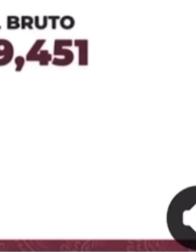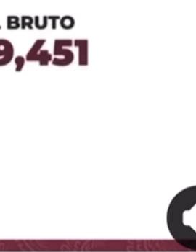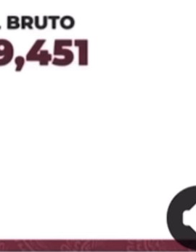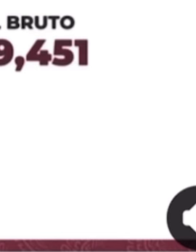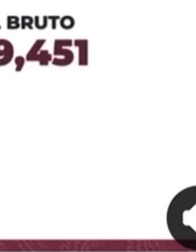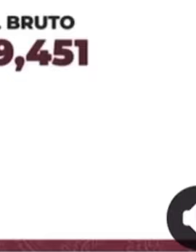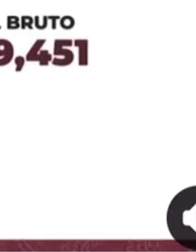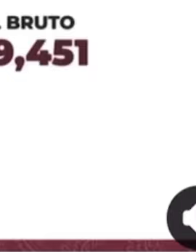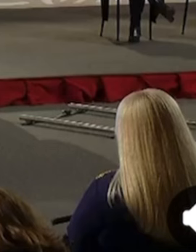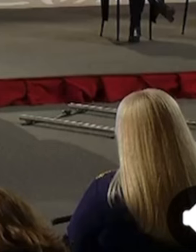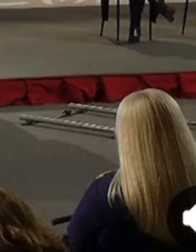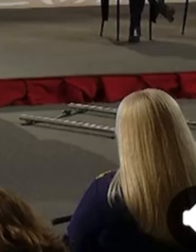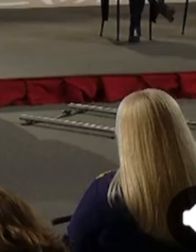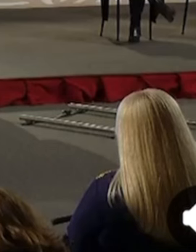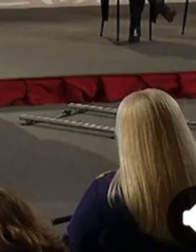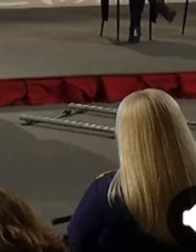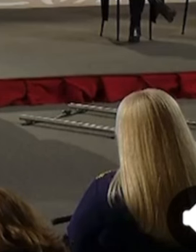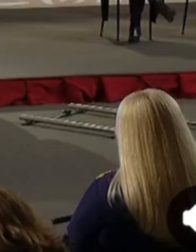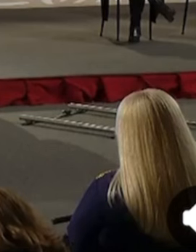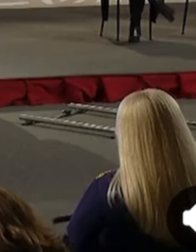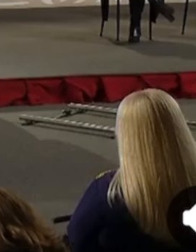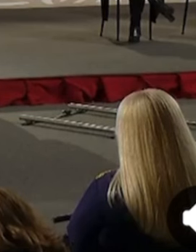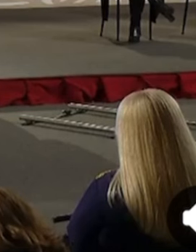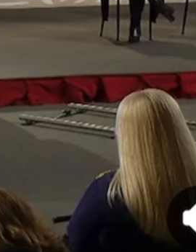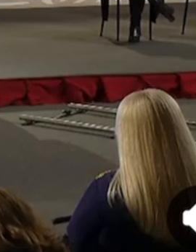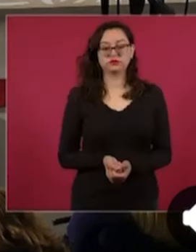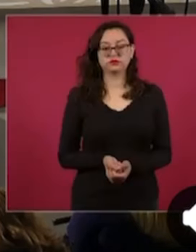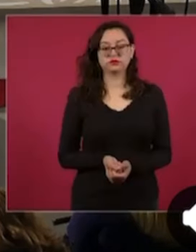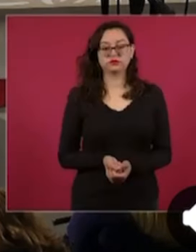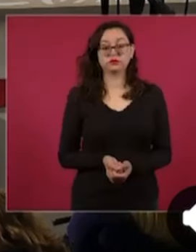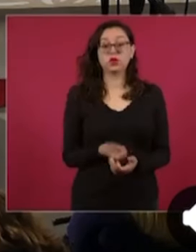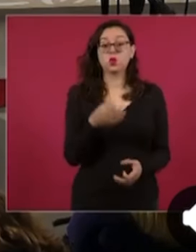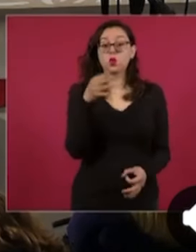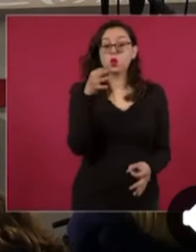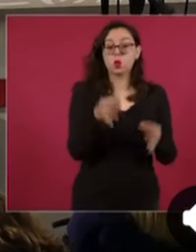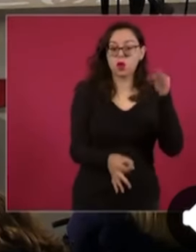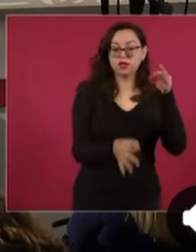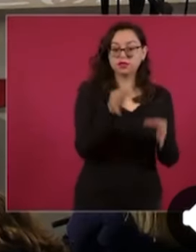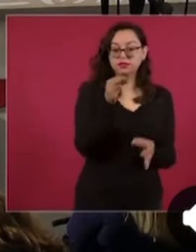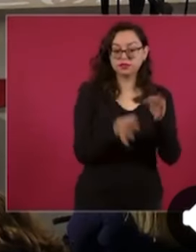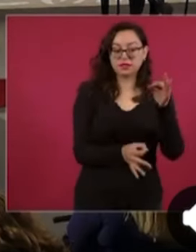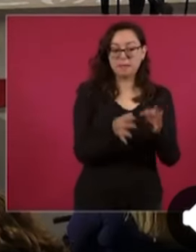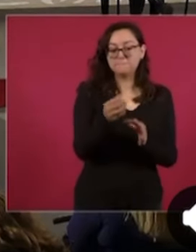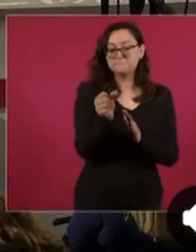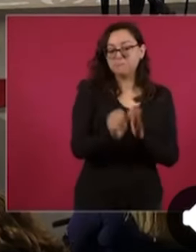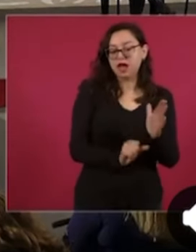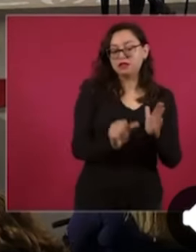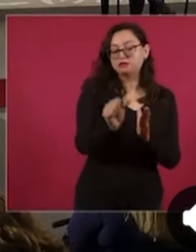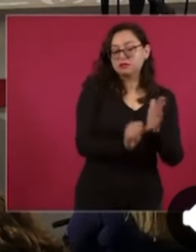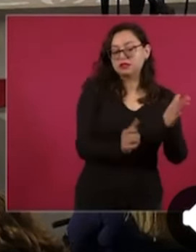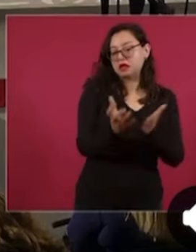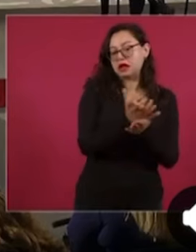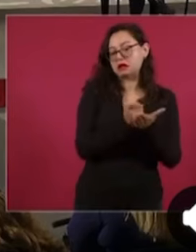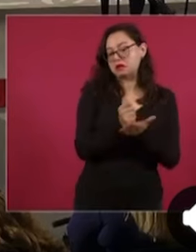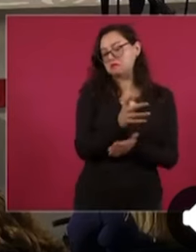460,000 pesos al mes, imagínense. Esto es lo que gana un juez de distrito. Y aún así,